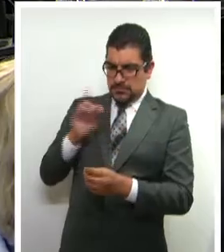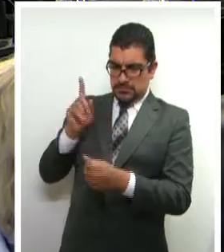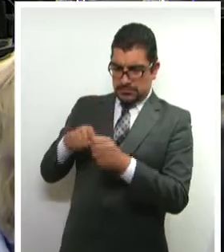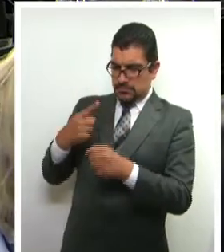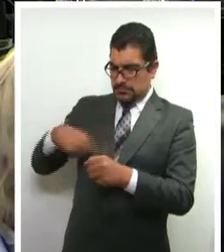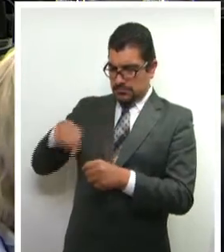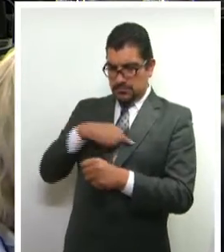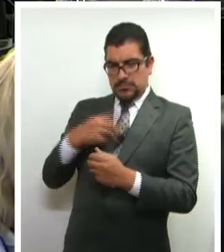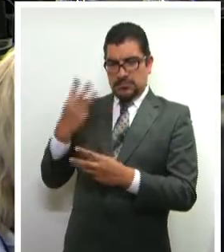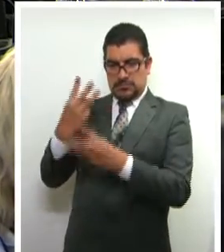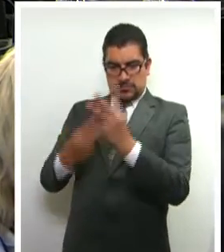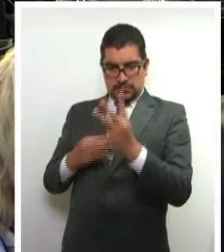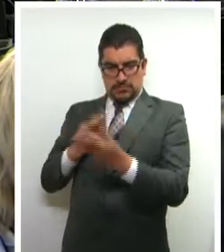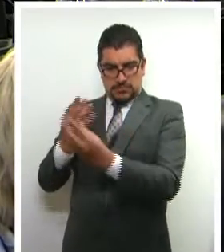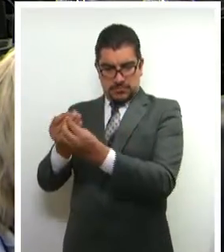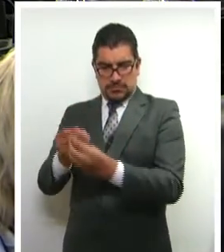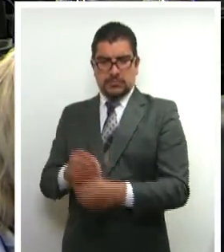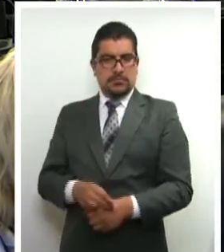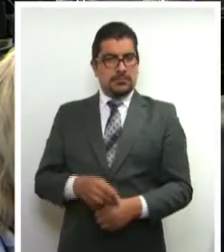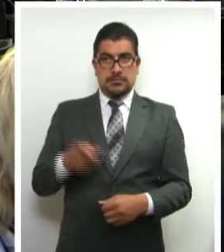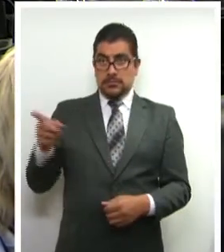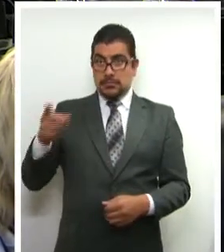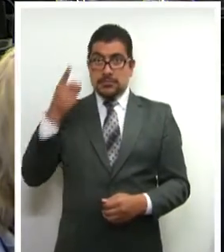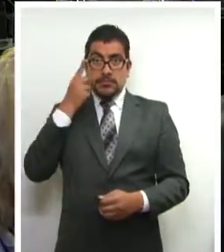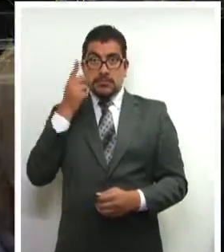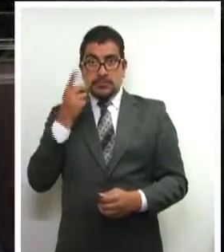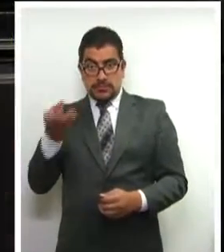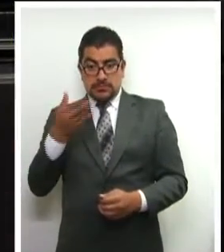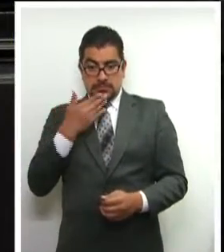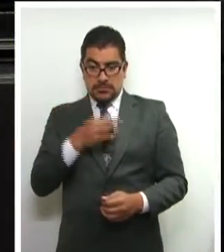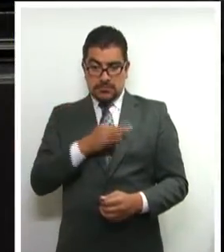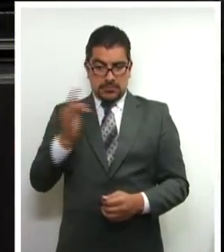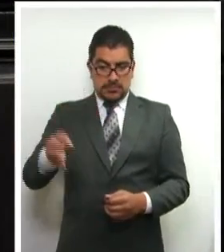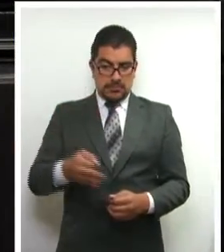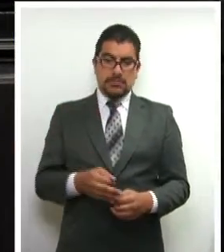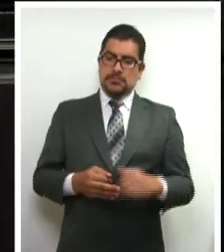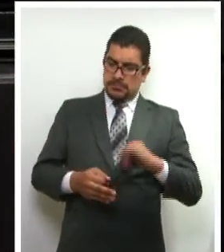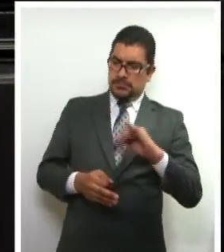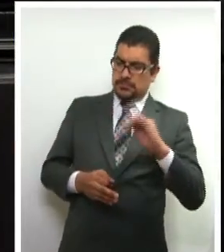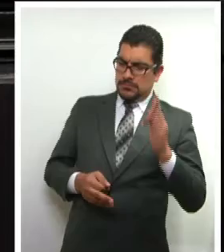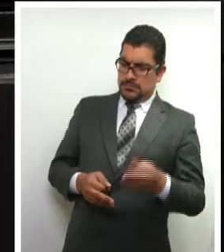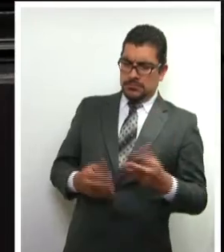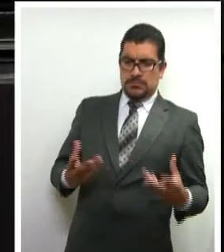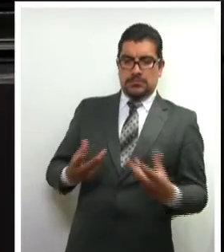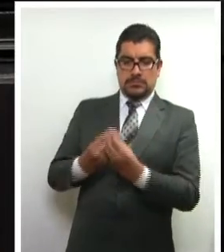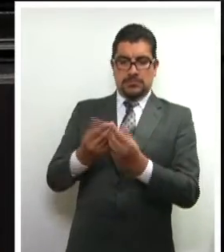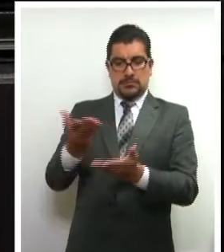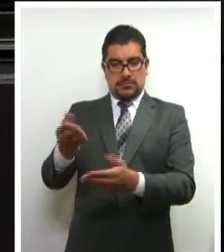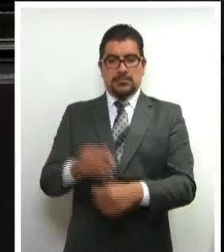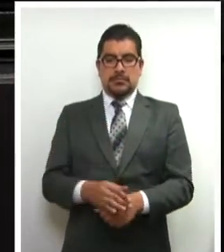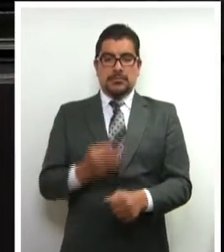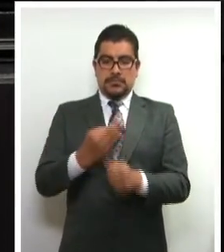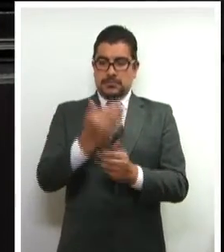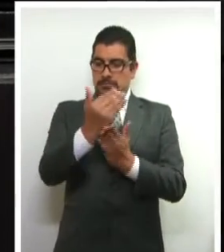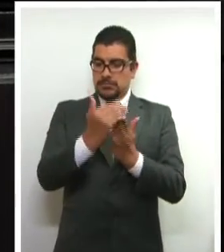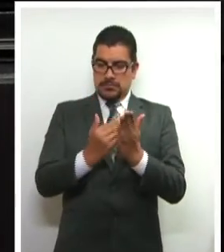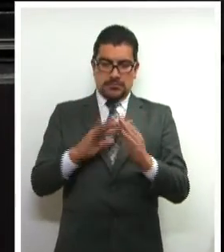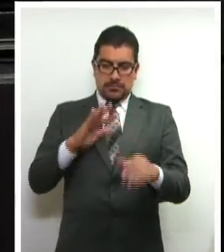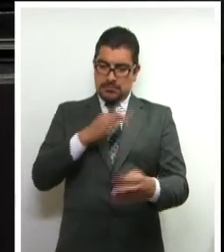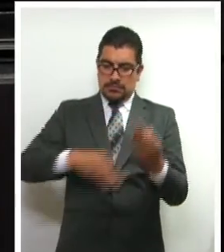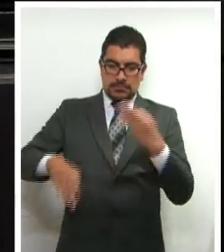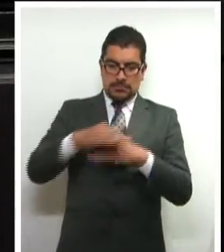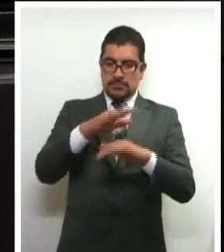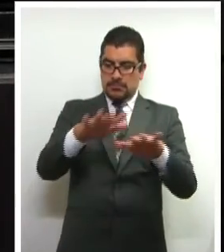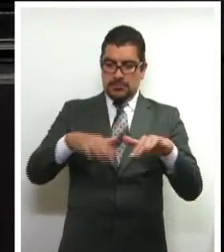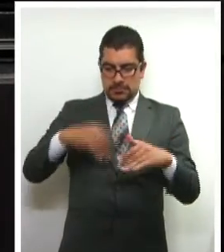tres. ¿Lo aceptas, diputado Moreno? Sí, lo acepta. Bien. En virtud de que están convocadas